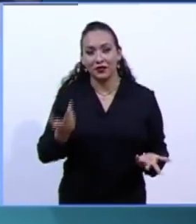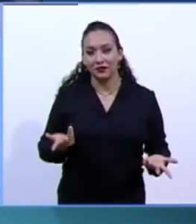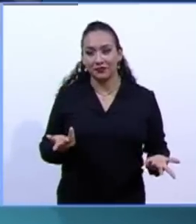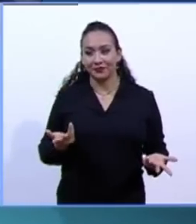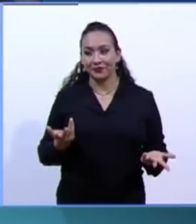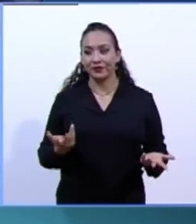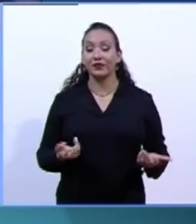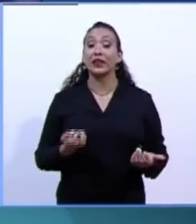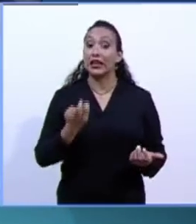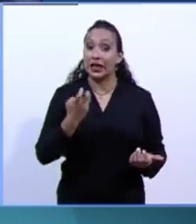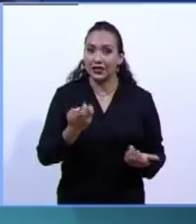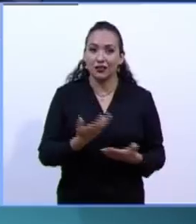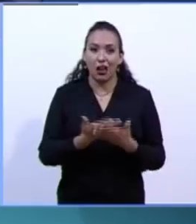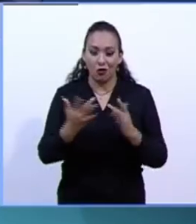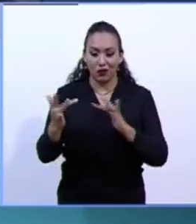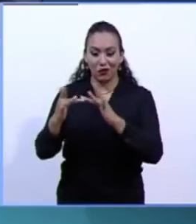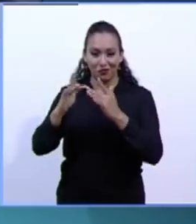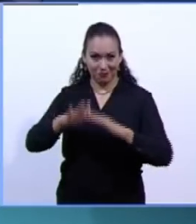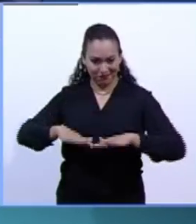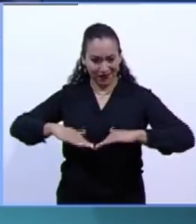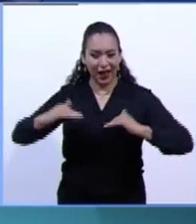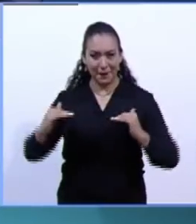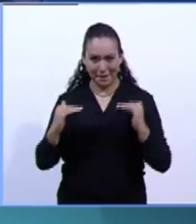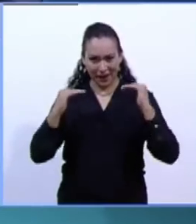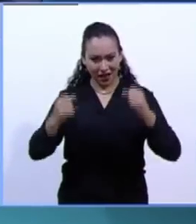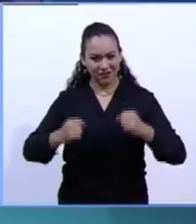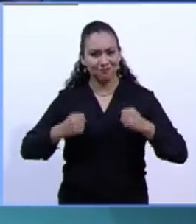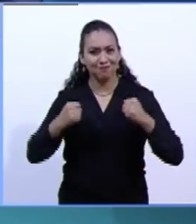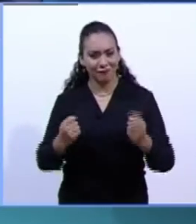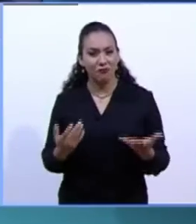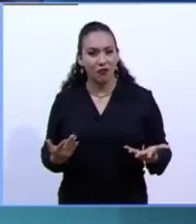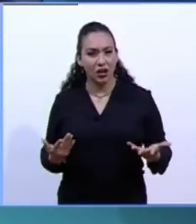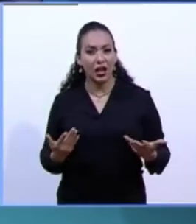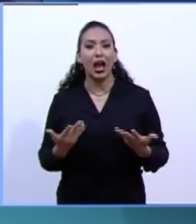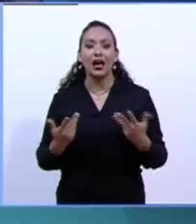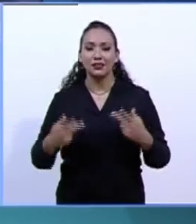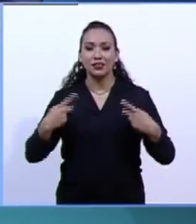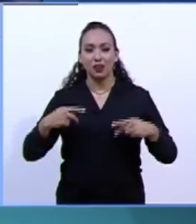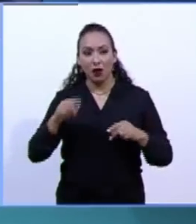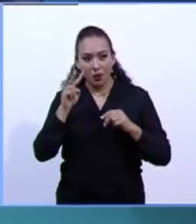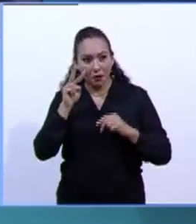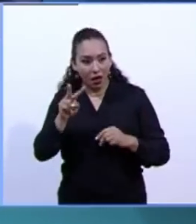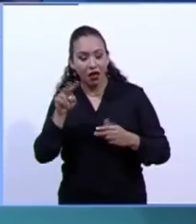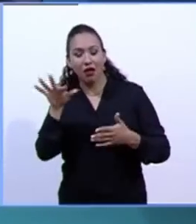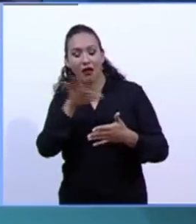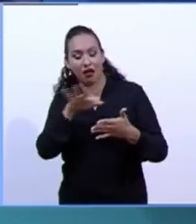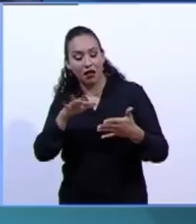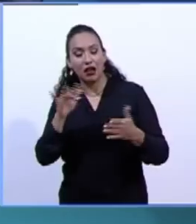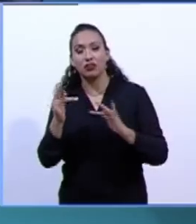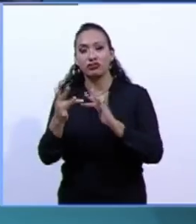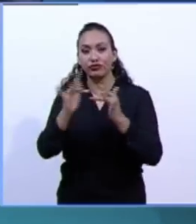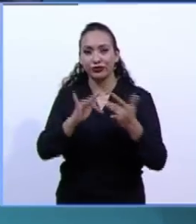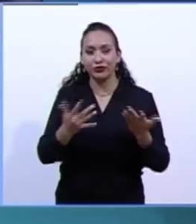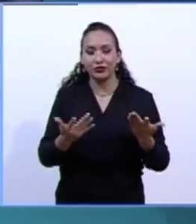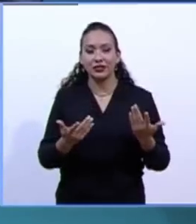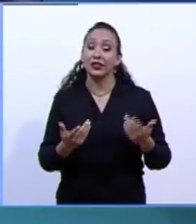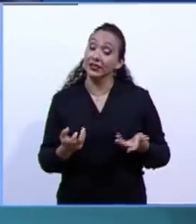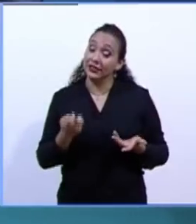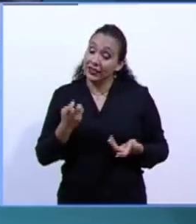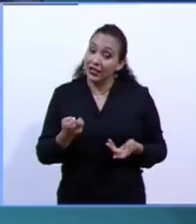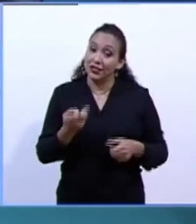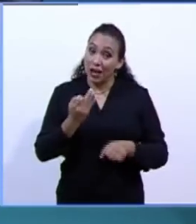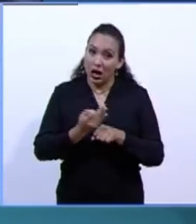a poder marcar tendencias, el fenómeno de la globalización, cómo se han convertido